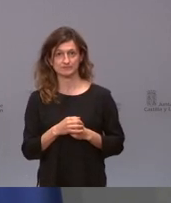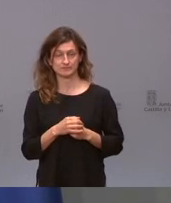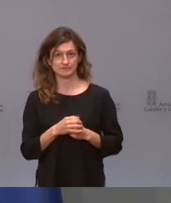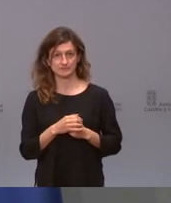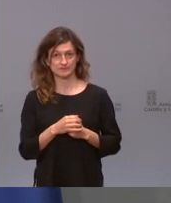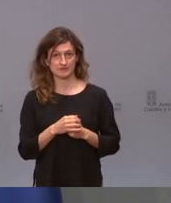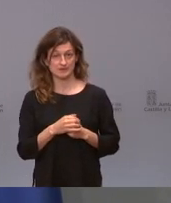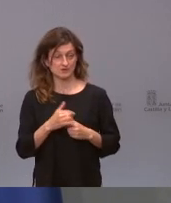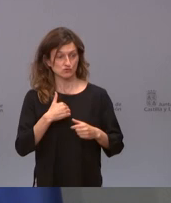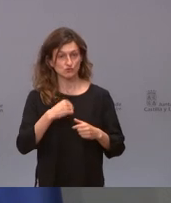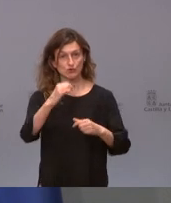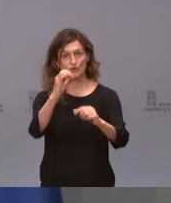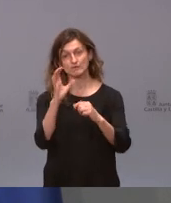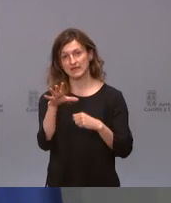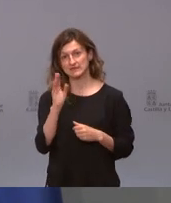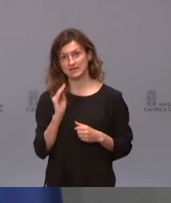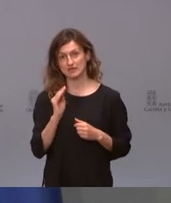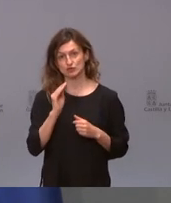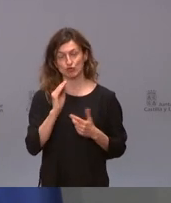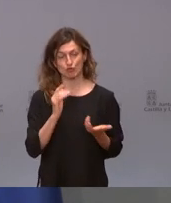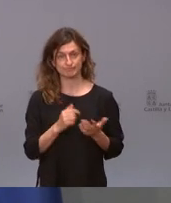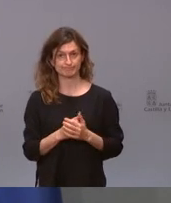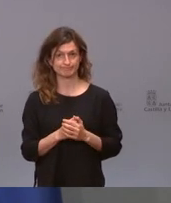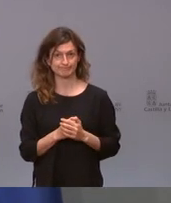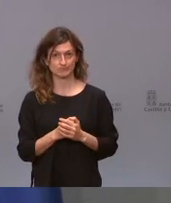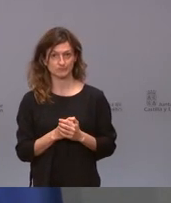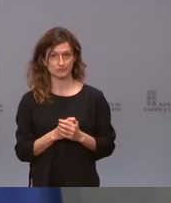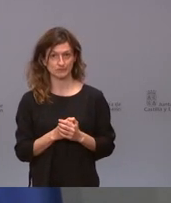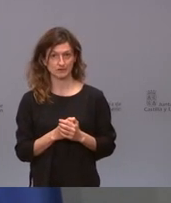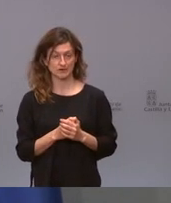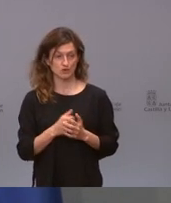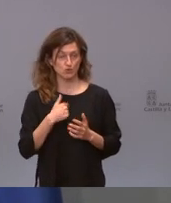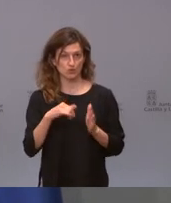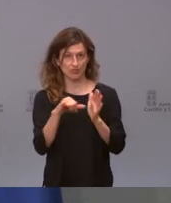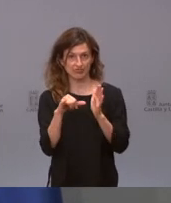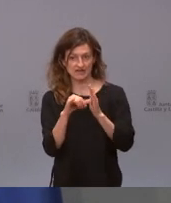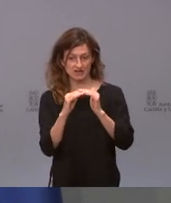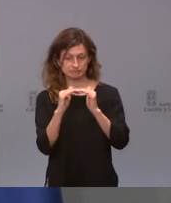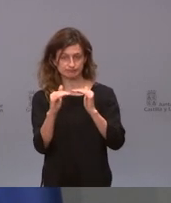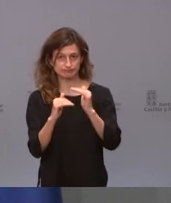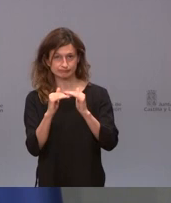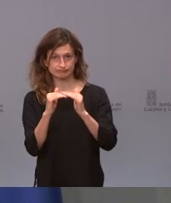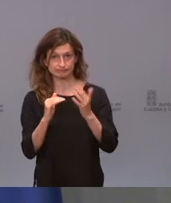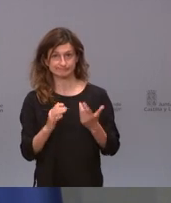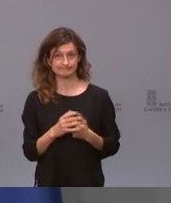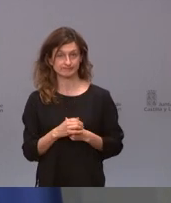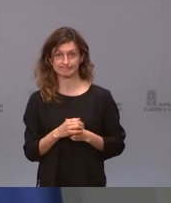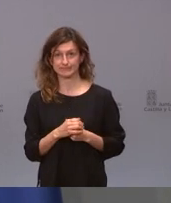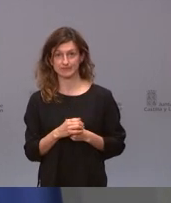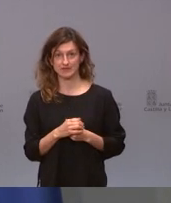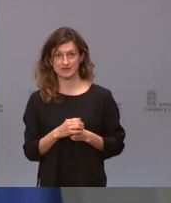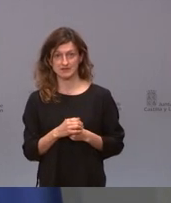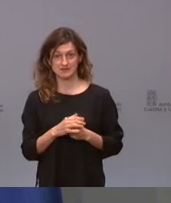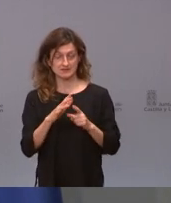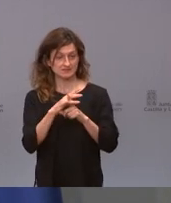altas entonces yo es verdad que entiendo el que el que uno esté tan cerca pues estar en